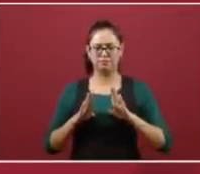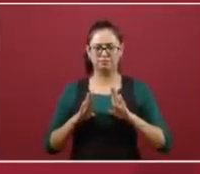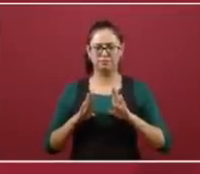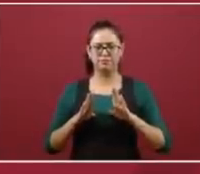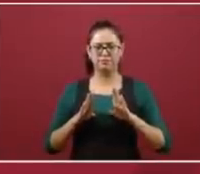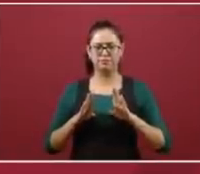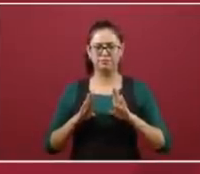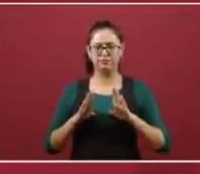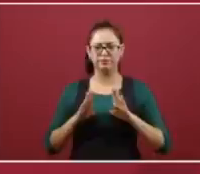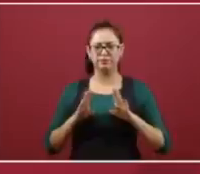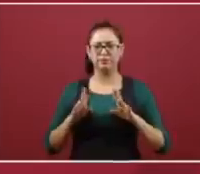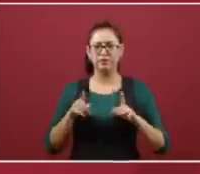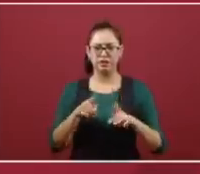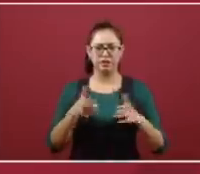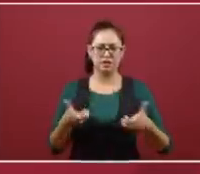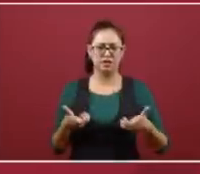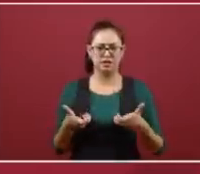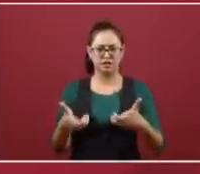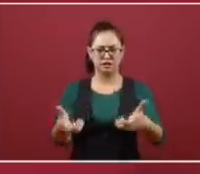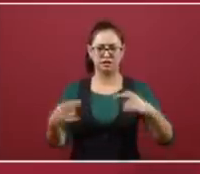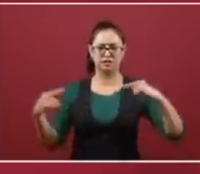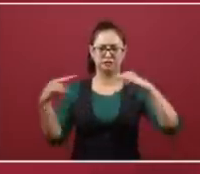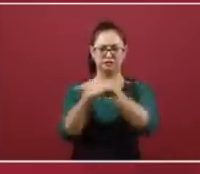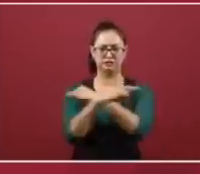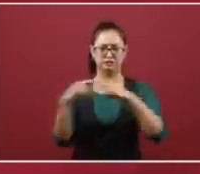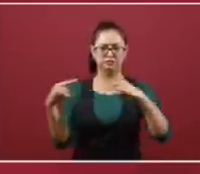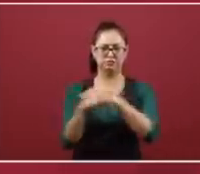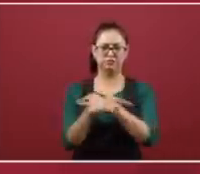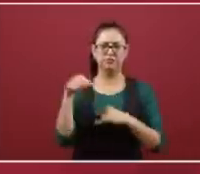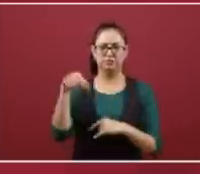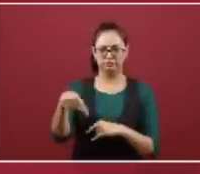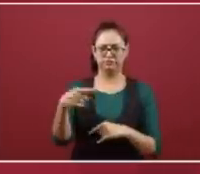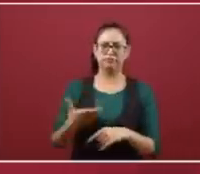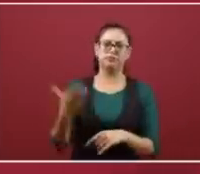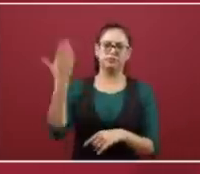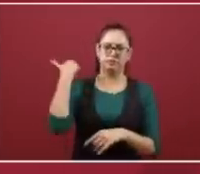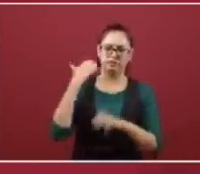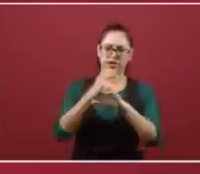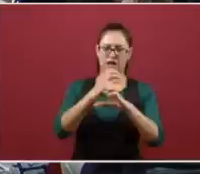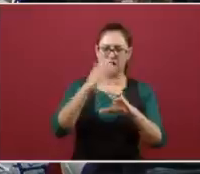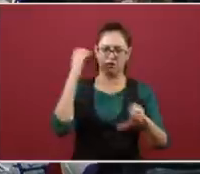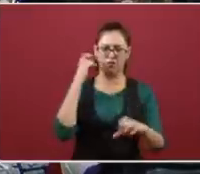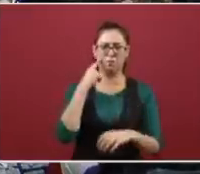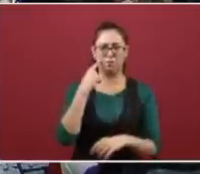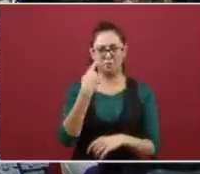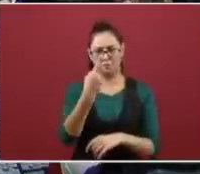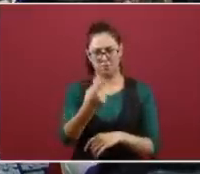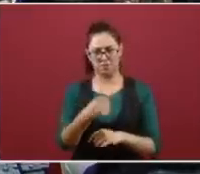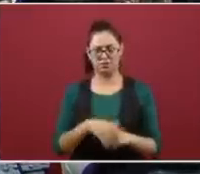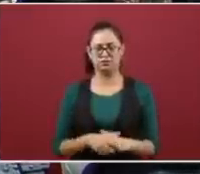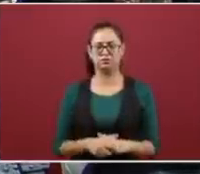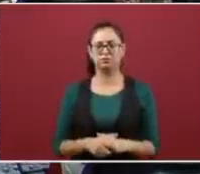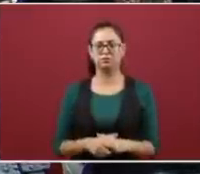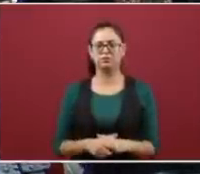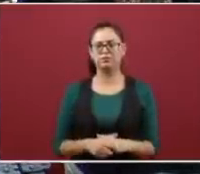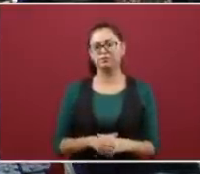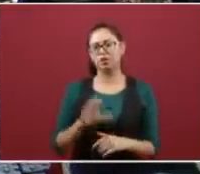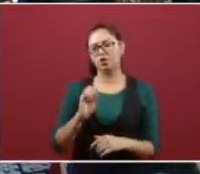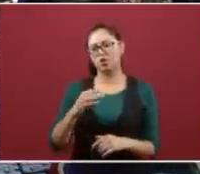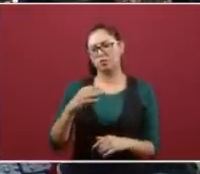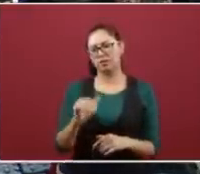establecido en la carretera por donde circuló el autobús ese es el puesto militar de seguridad de la coma